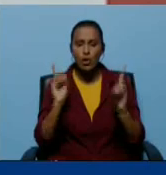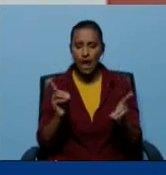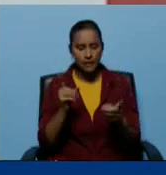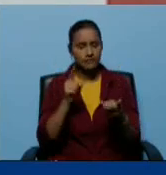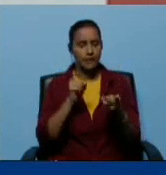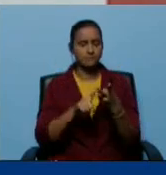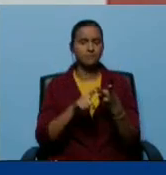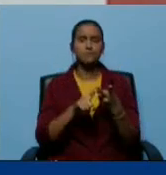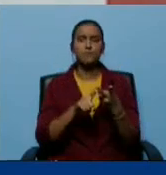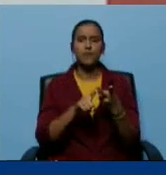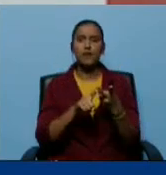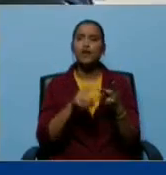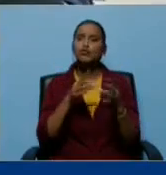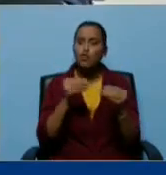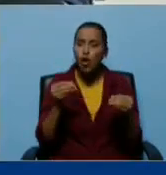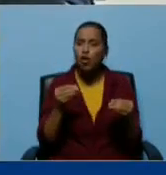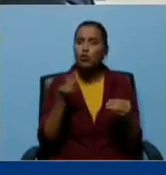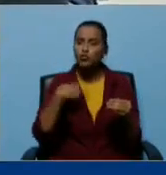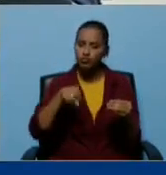se puede construir desde el amor.